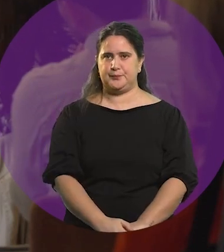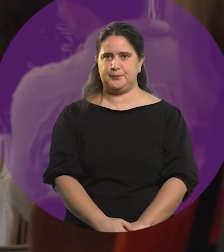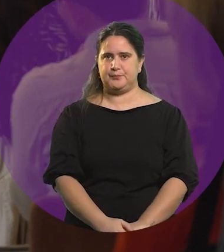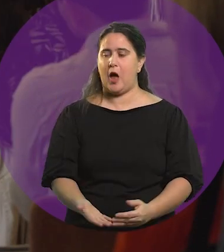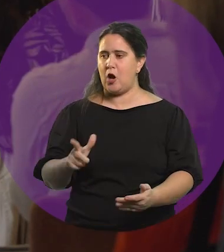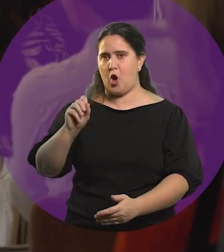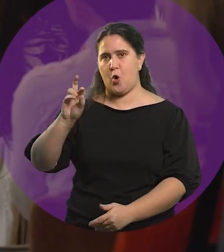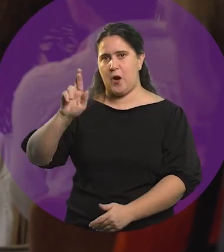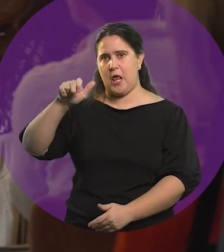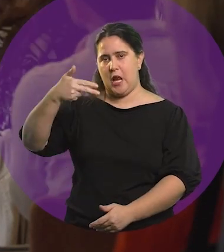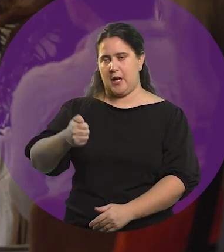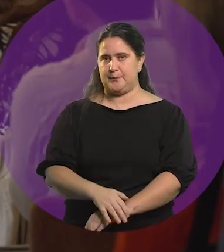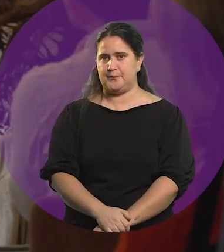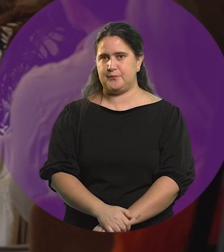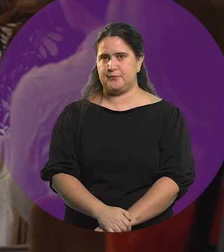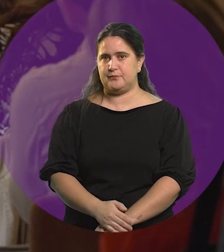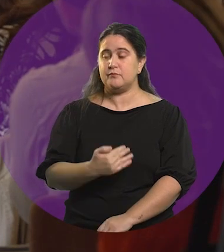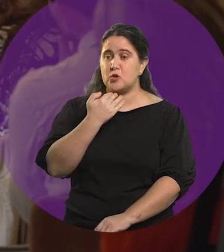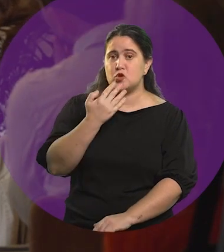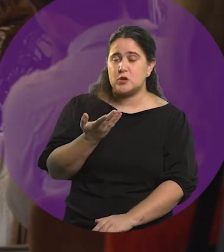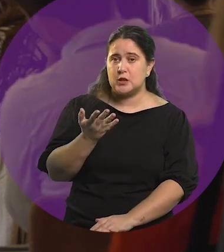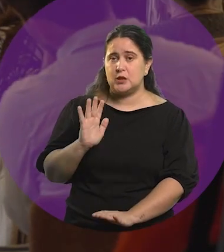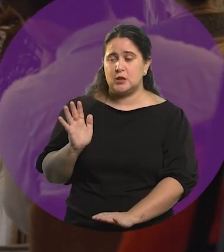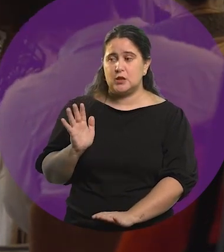Lorena, no sé si hay.